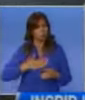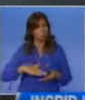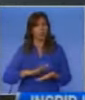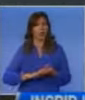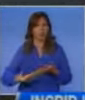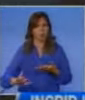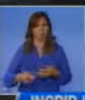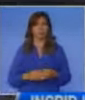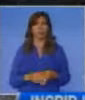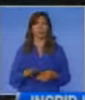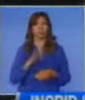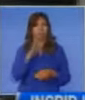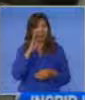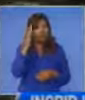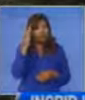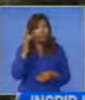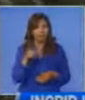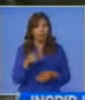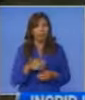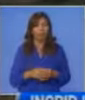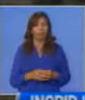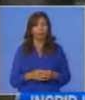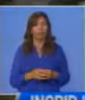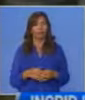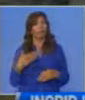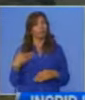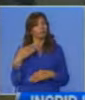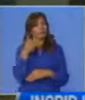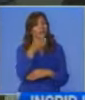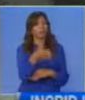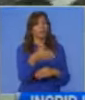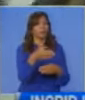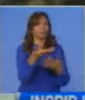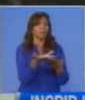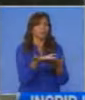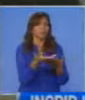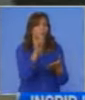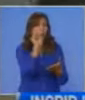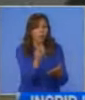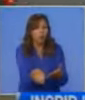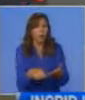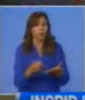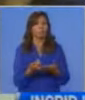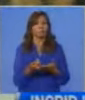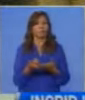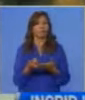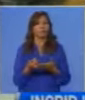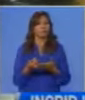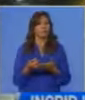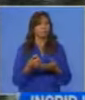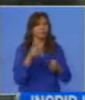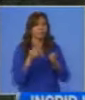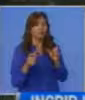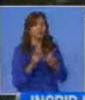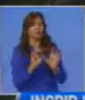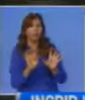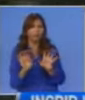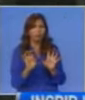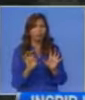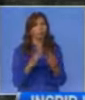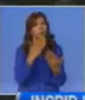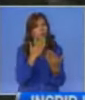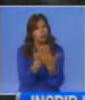Siempre espero este momento. Usted. Señores jueces del jurado, gracias, gracias, en nombre de Dios.